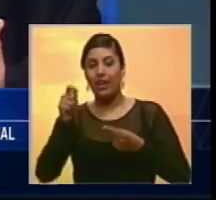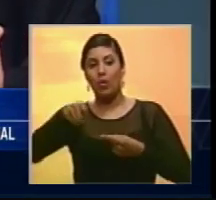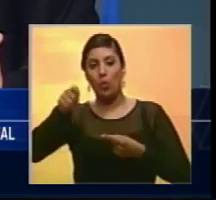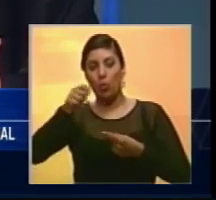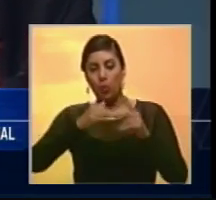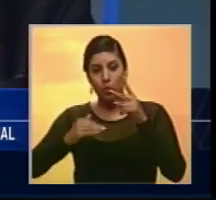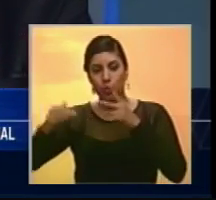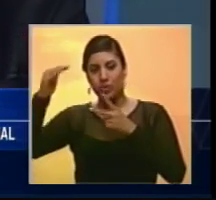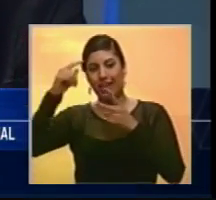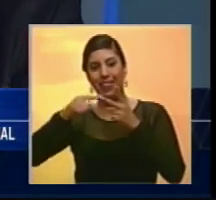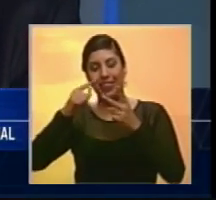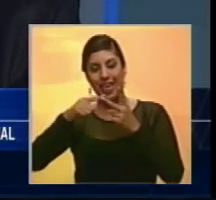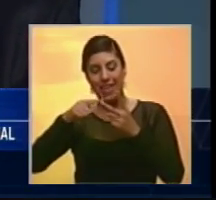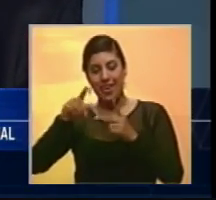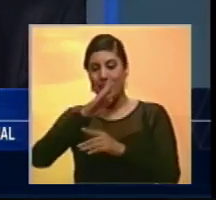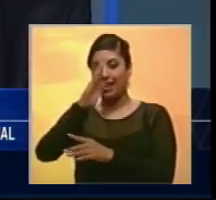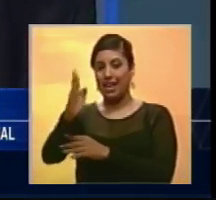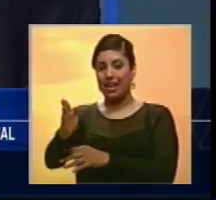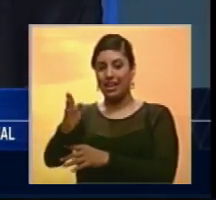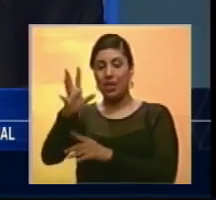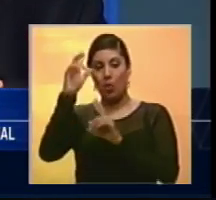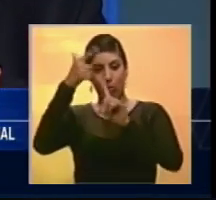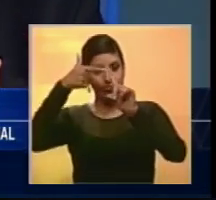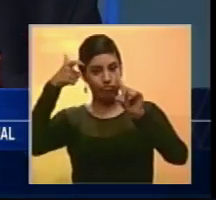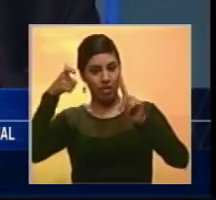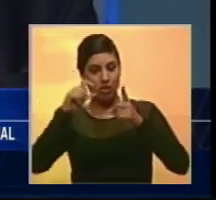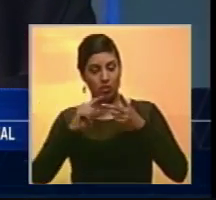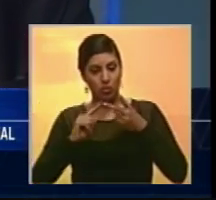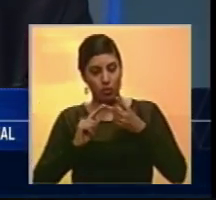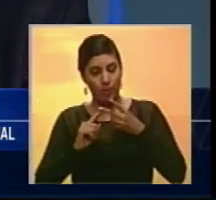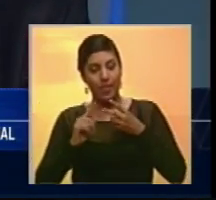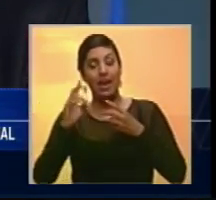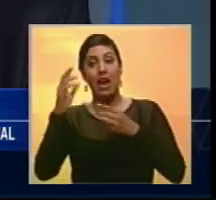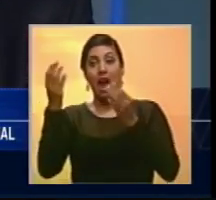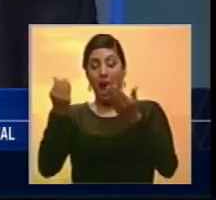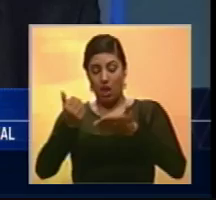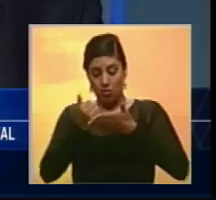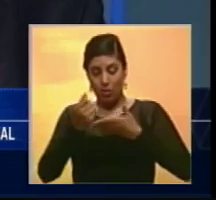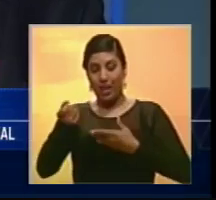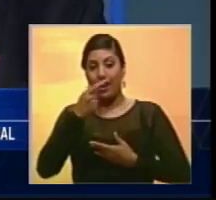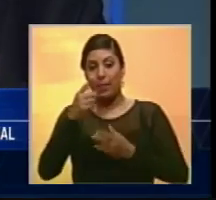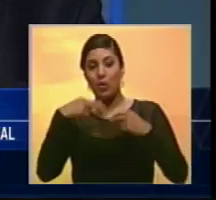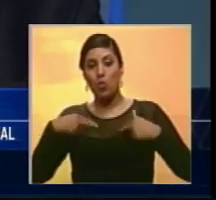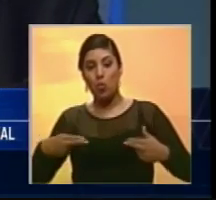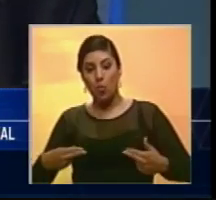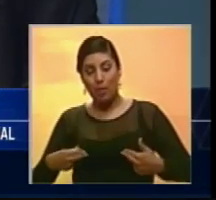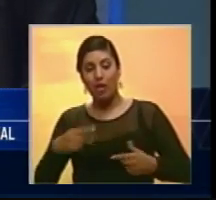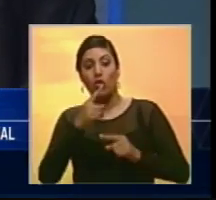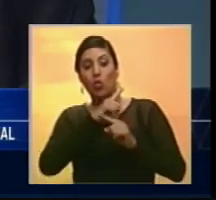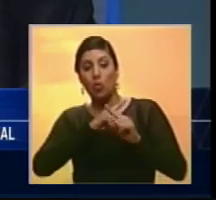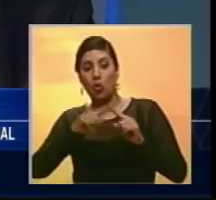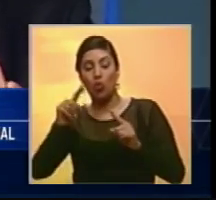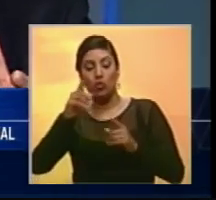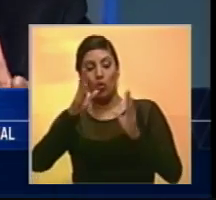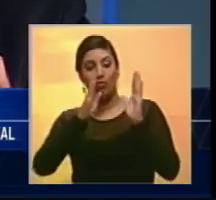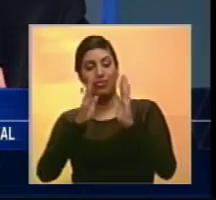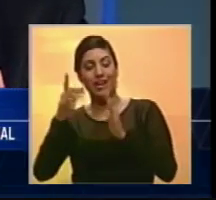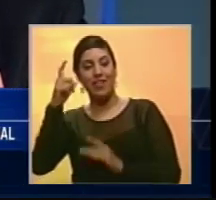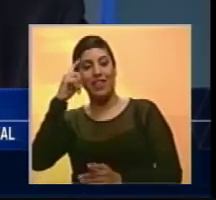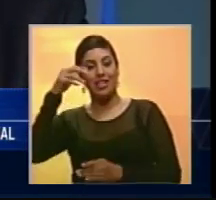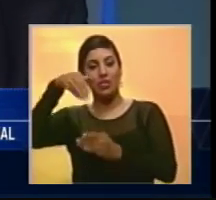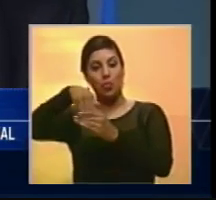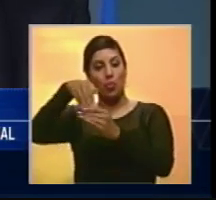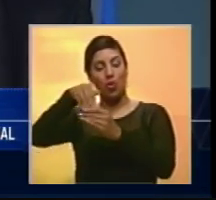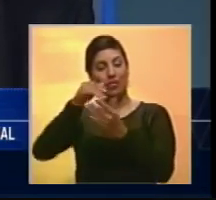Tribunal Supremo de Justicia sentencie el caso de Amazonas, el canal humanitario y el cronograma electoral en el que podamos